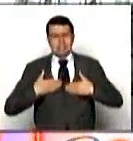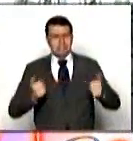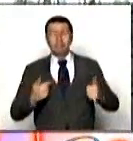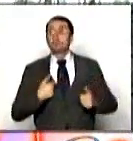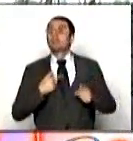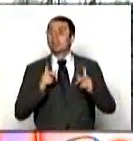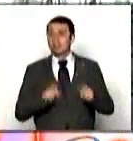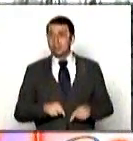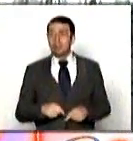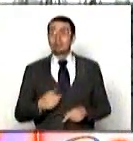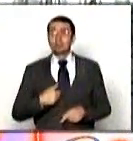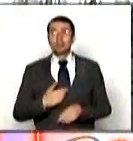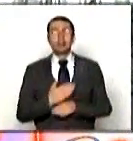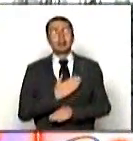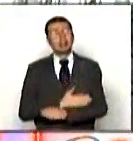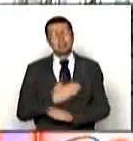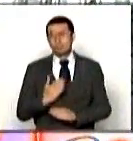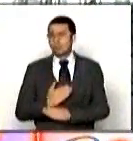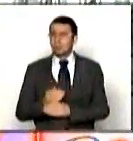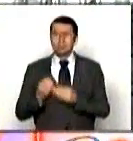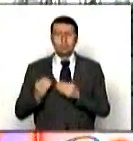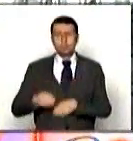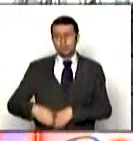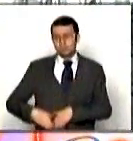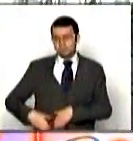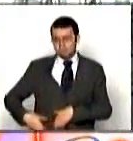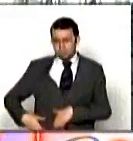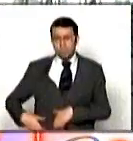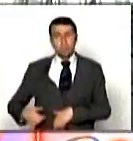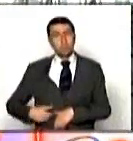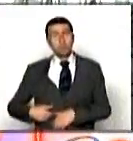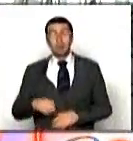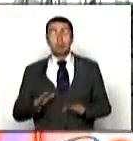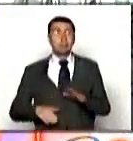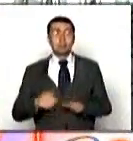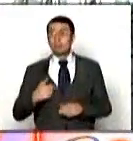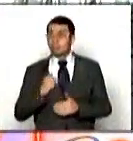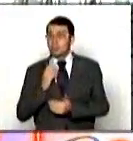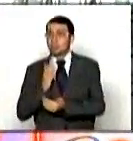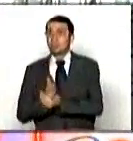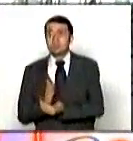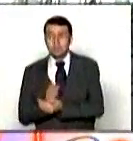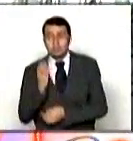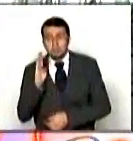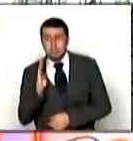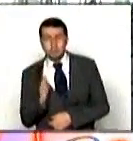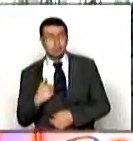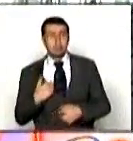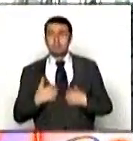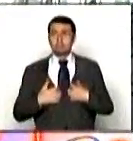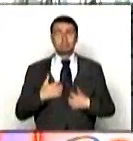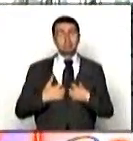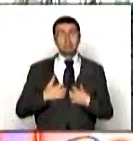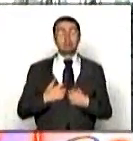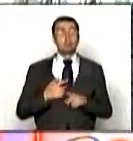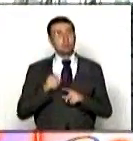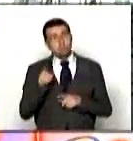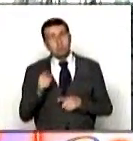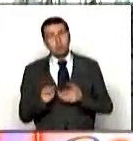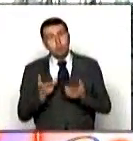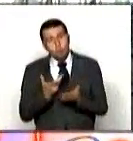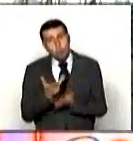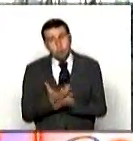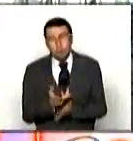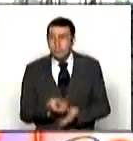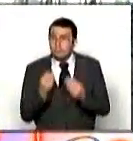porque yo sufría del colon horrible que me daba hasta miedo entrarme al baño. Y mire todos los consejos que ustedes dan, y si